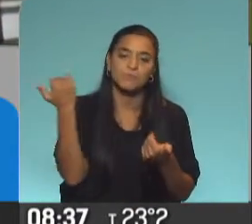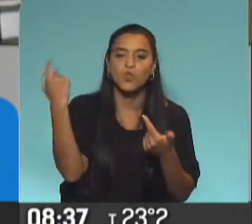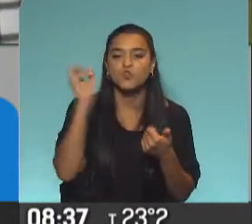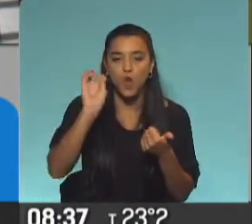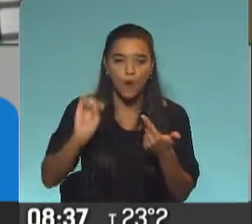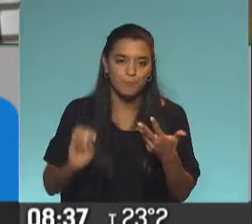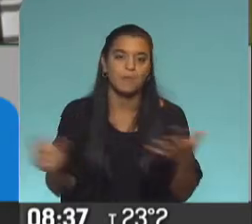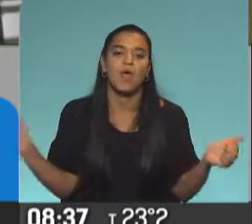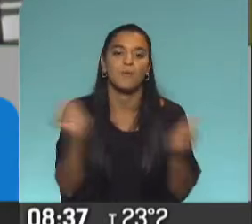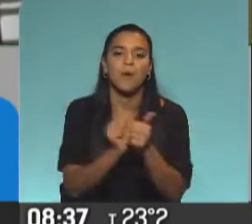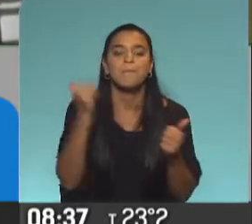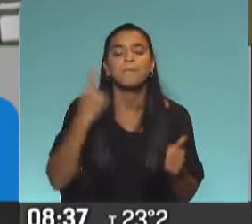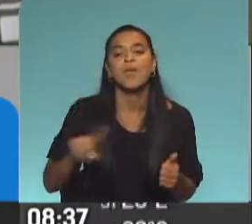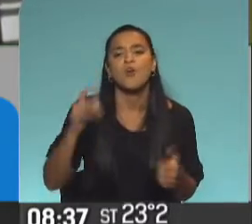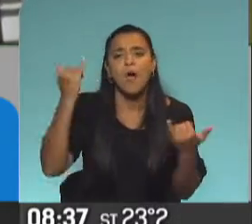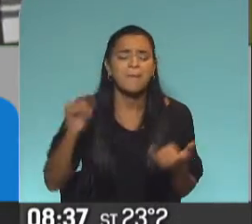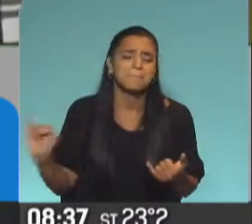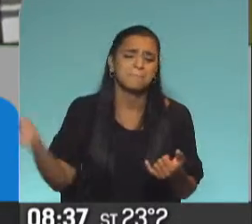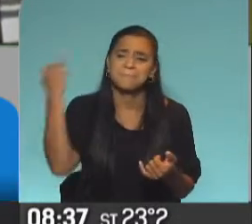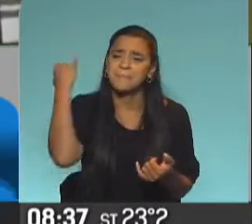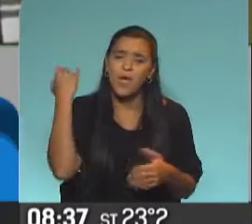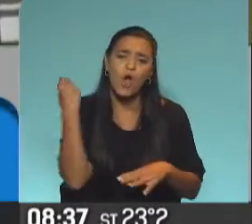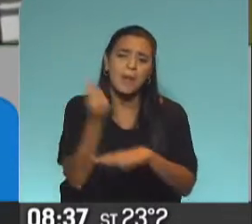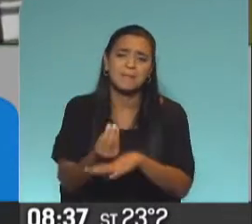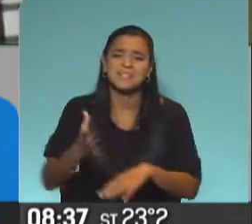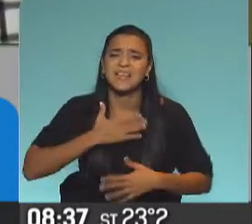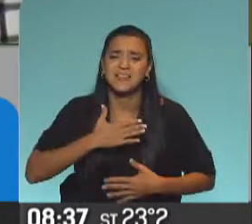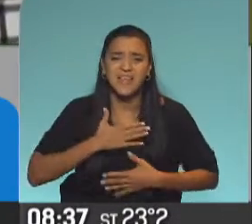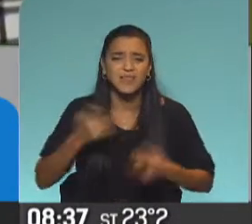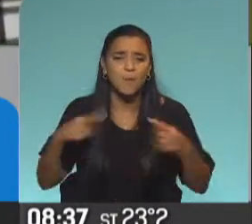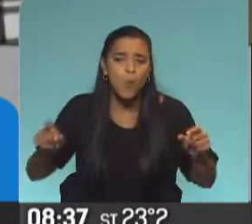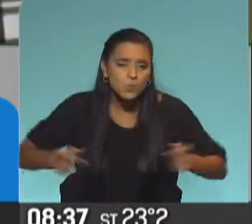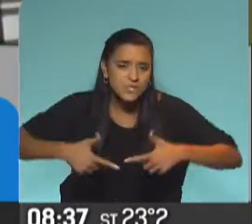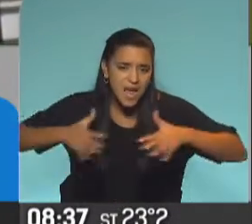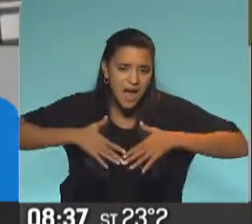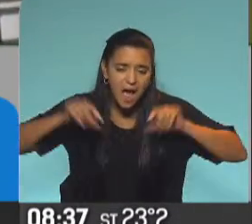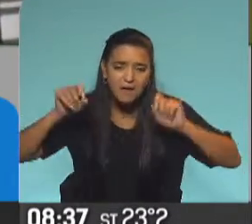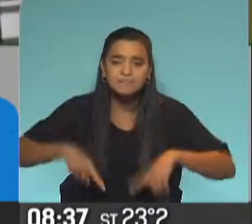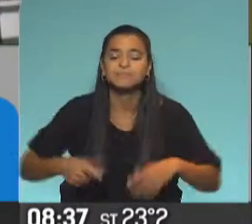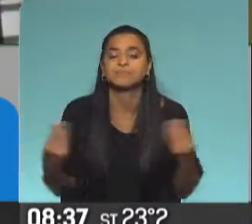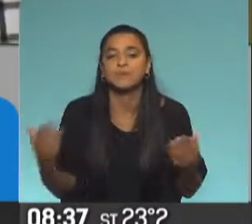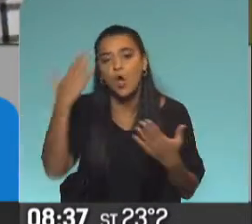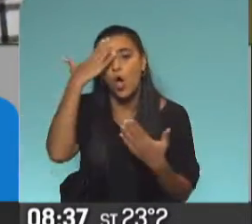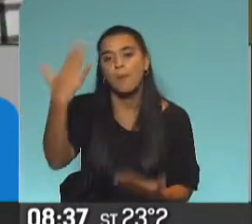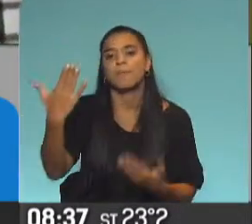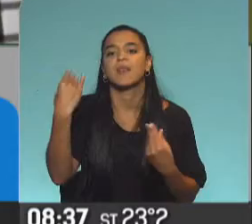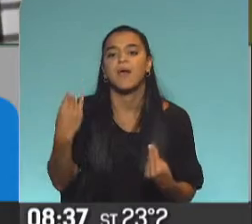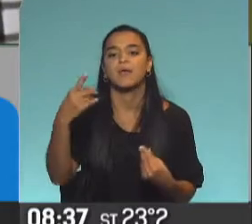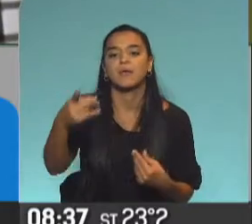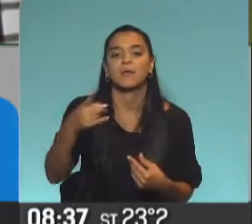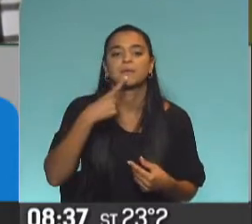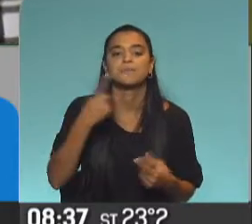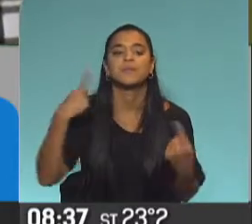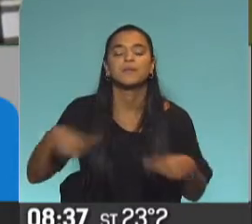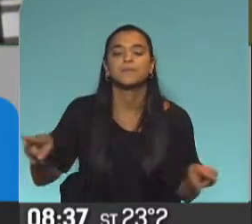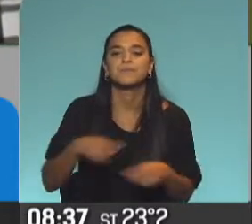podrían acompañarlo, pero es uno de los mejores representantes de nuestro chamamé y va a estar brindándole este homenaje al ritmo